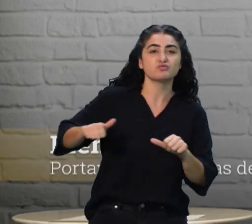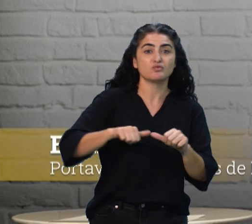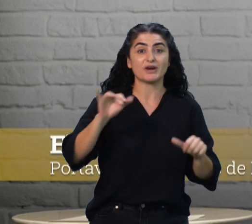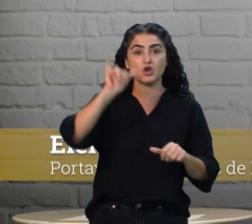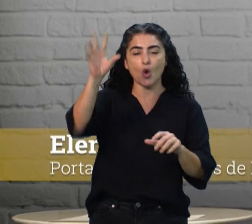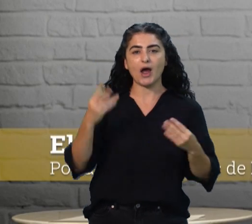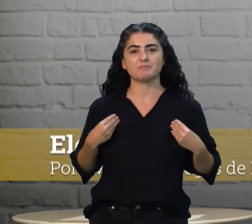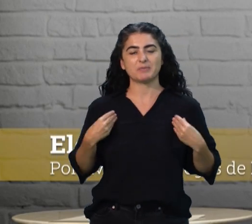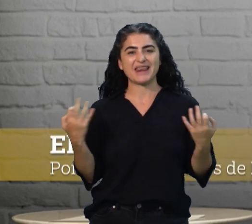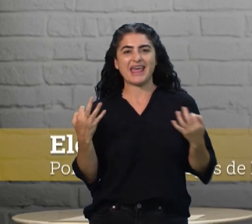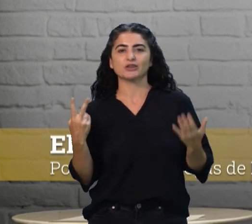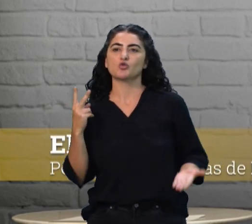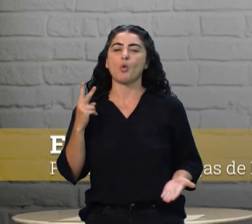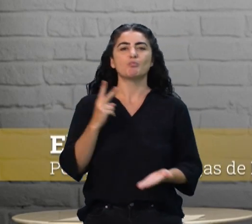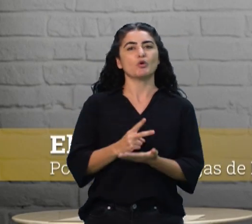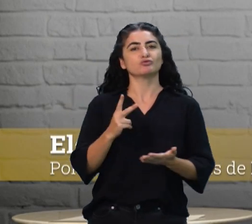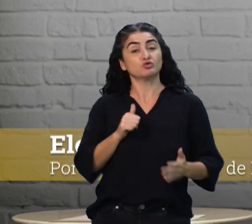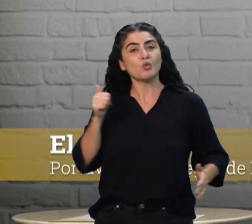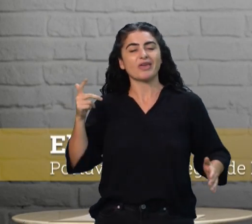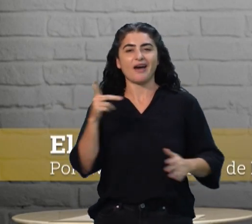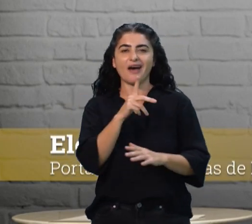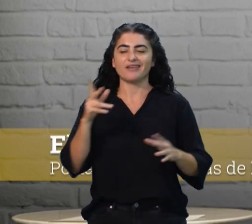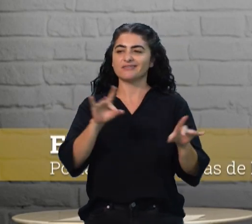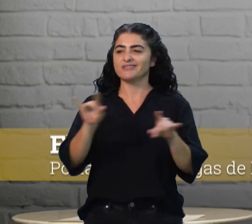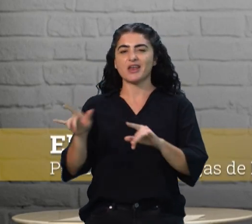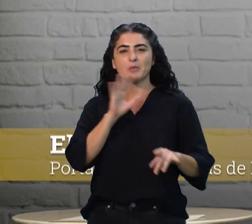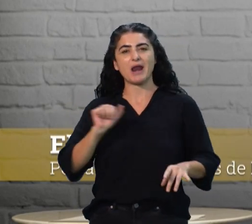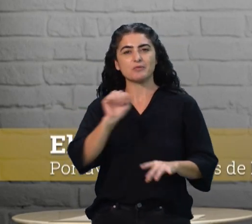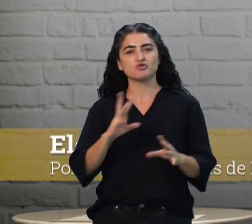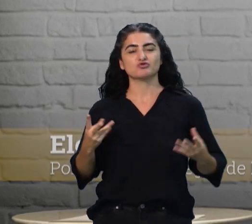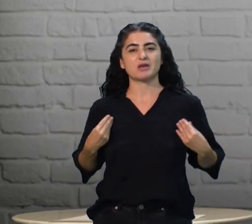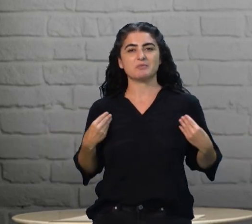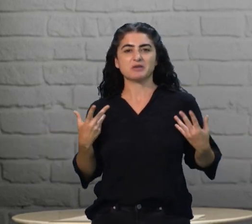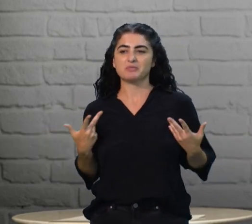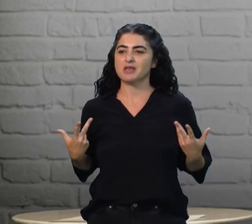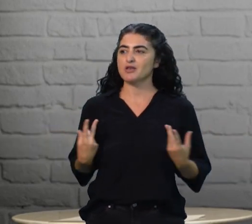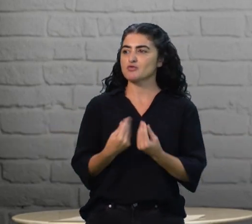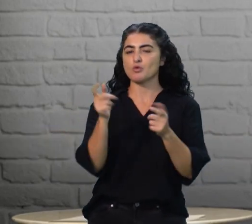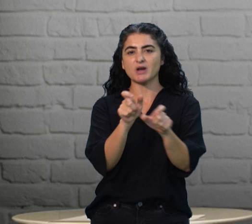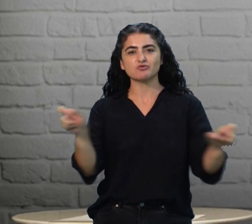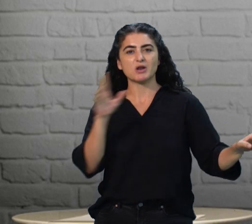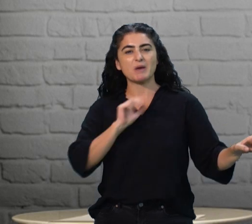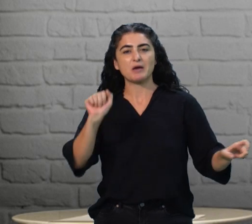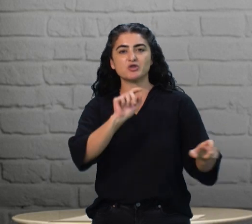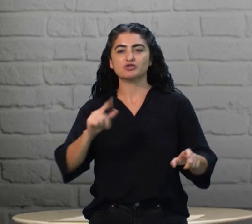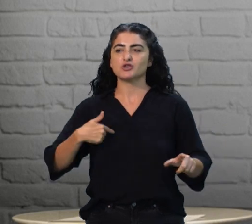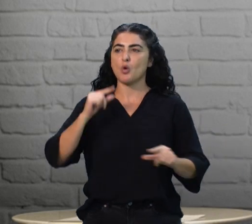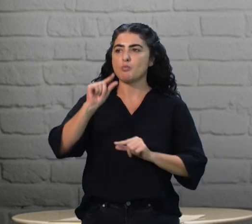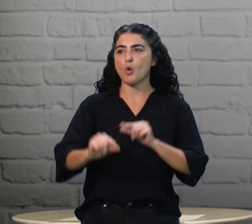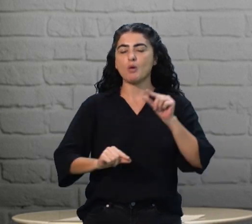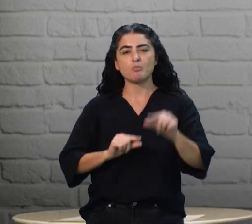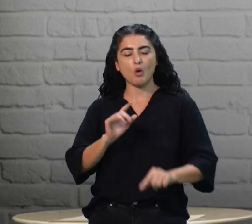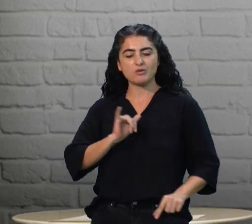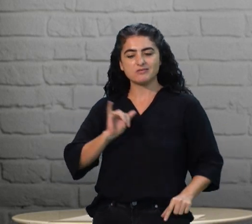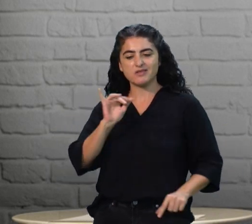de vivir en una tierra maravillosa acompañada de gente estupenda y pues poquito a poco pues soy cada día más riojana con lo que creo que que